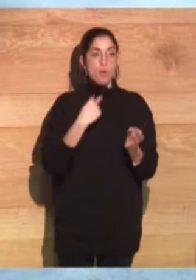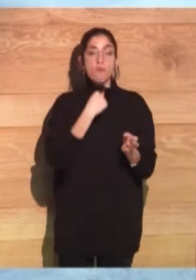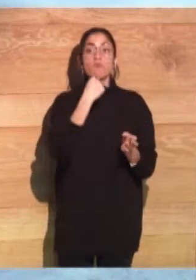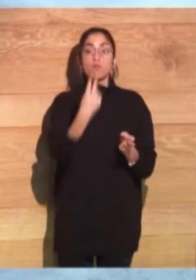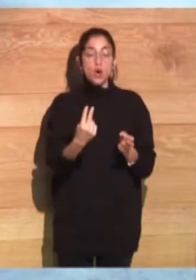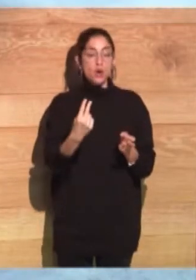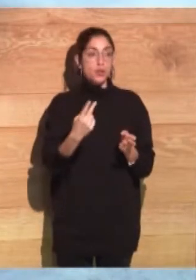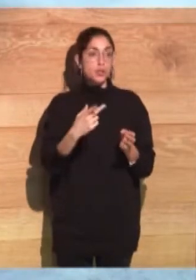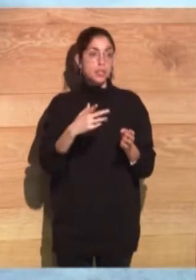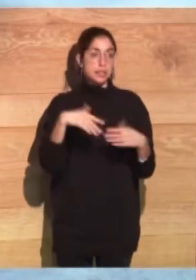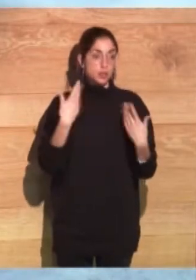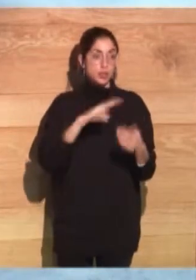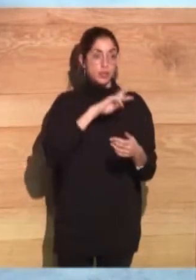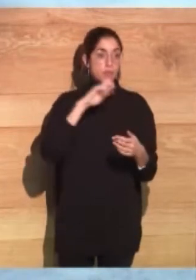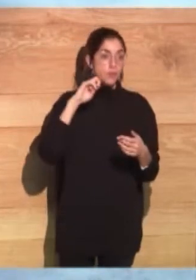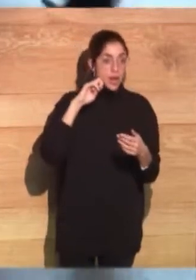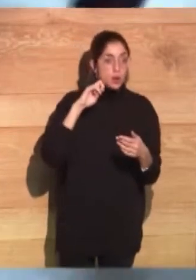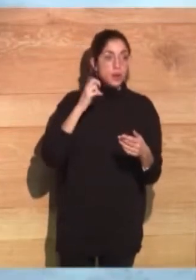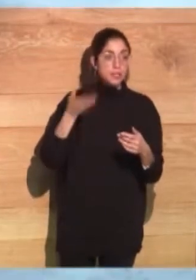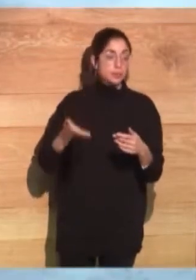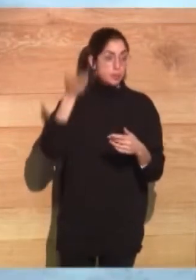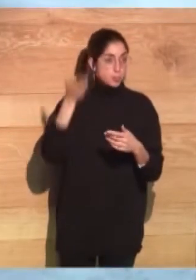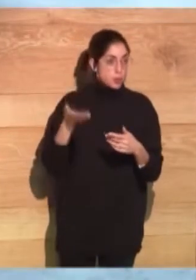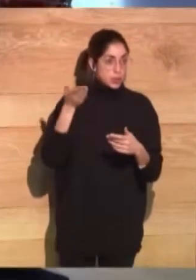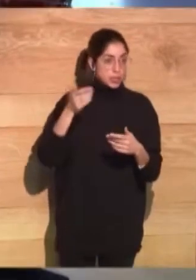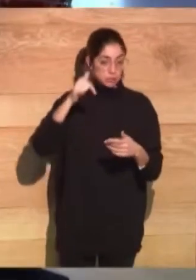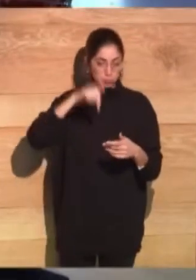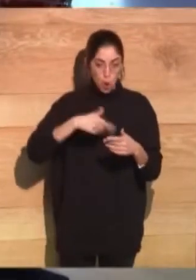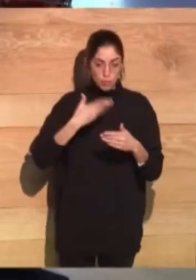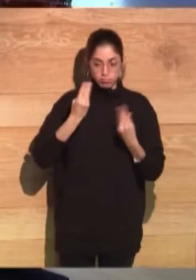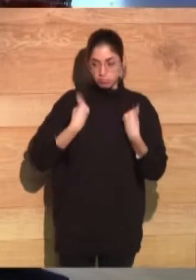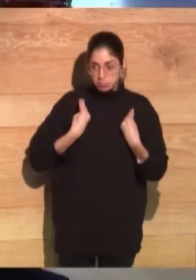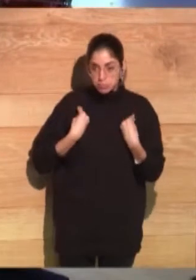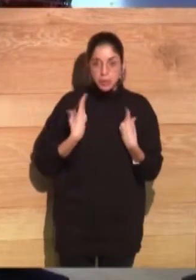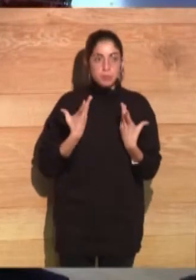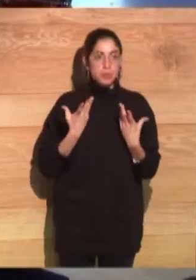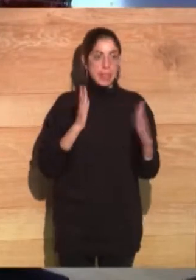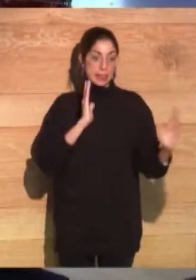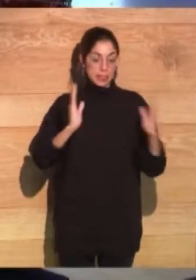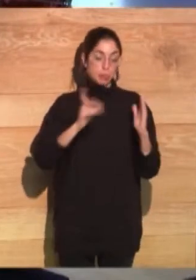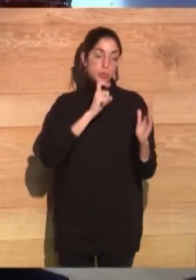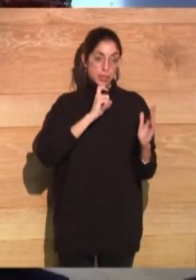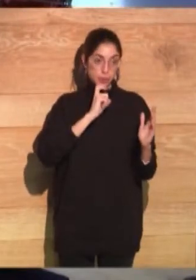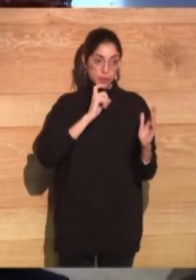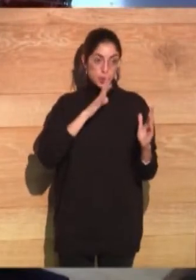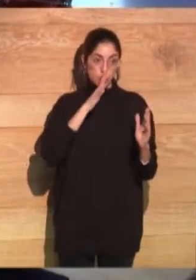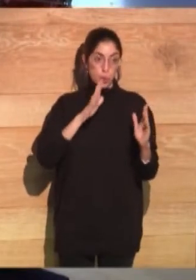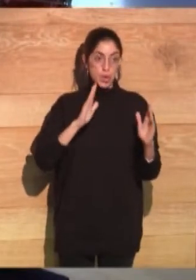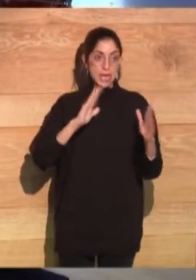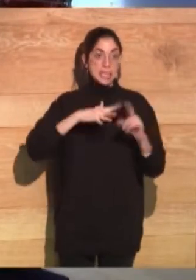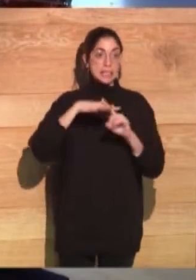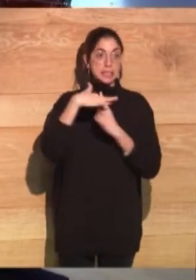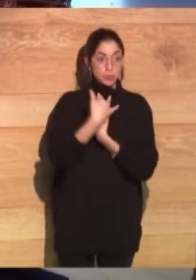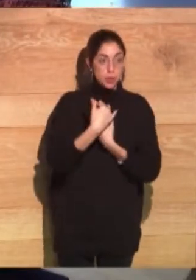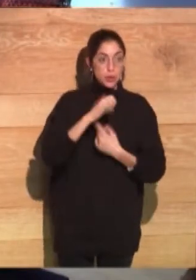inspira hoy los valores tan fundamentales que vivimos en días tan difíciles como lo que estamos viviendo con la situación en Europa,